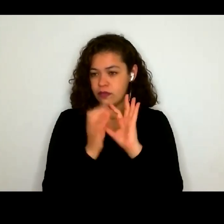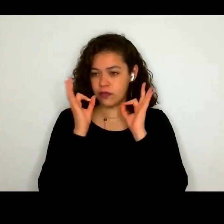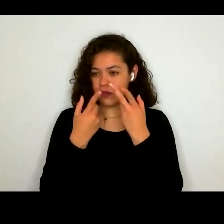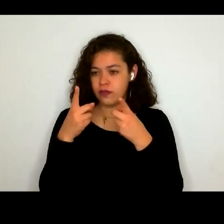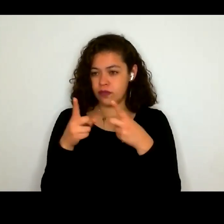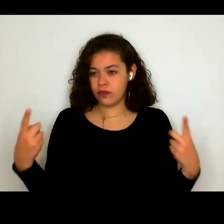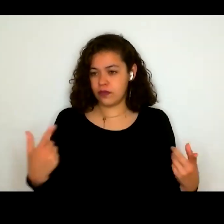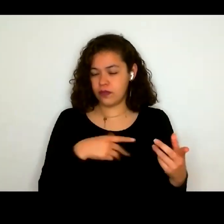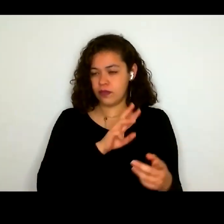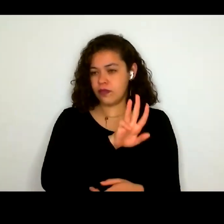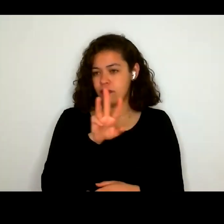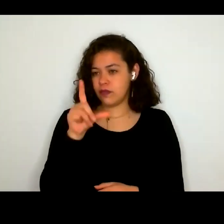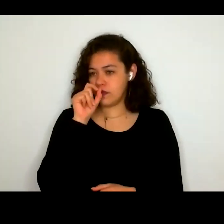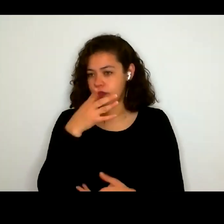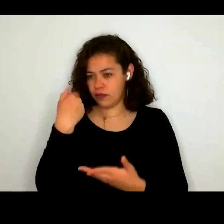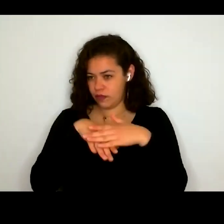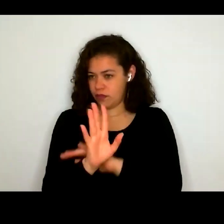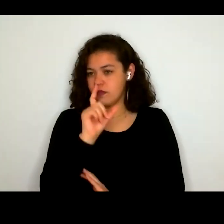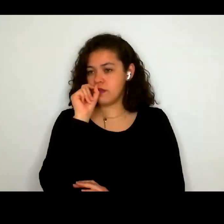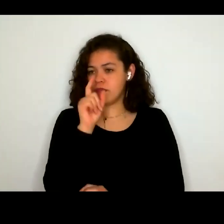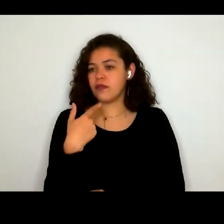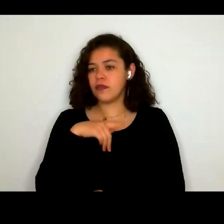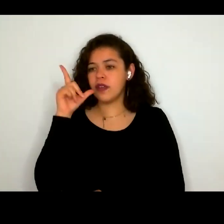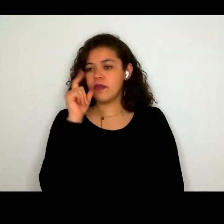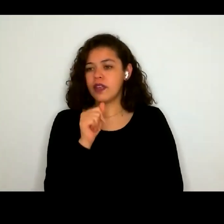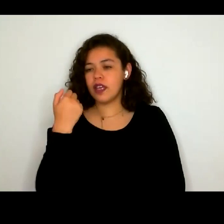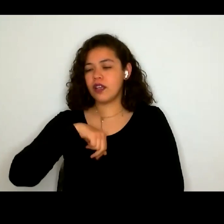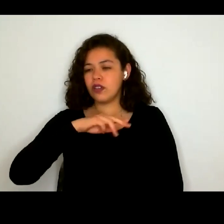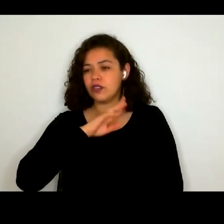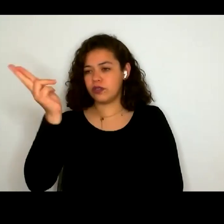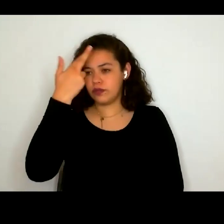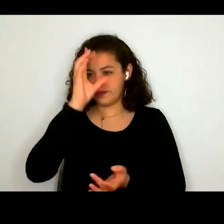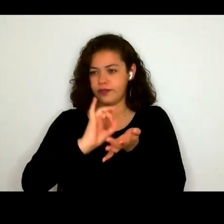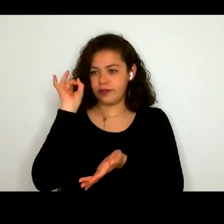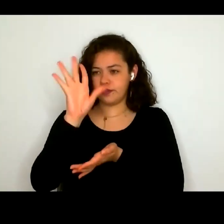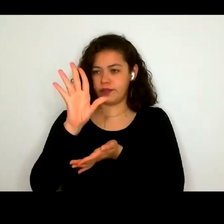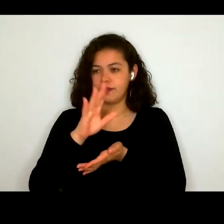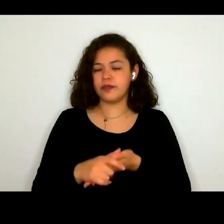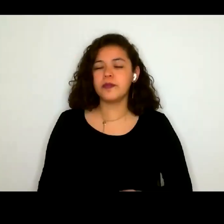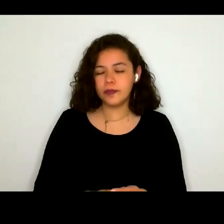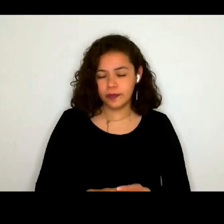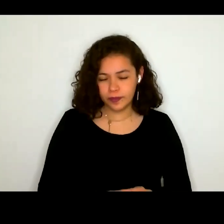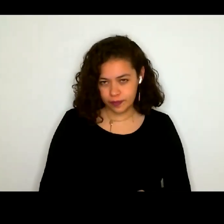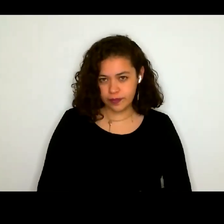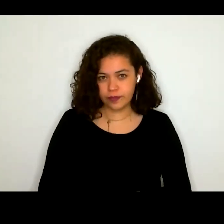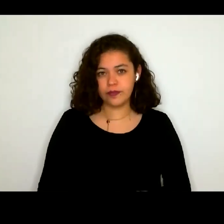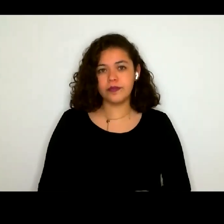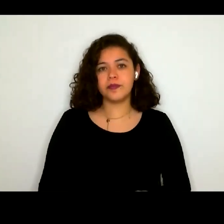liga de acceso es la misma. De todas maneras, mañana les enviamos un recordatorio. Ujú.